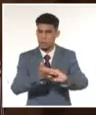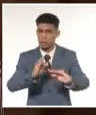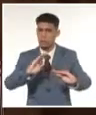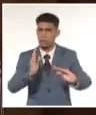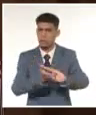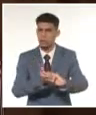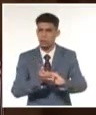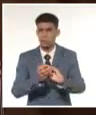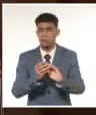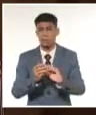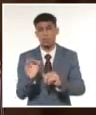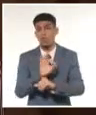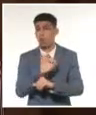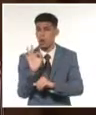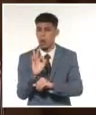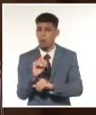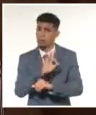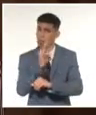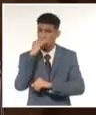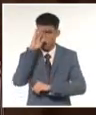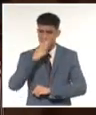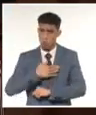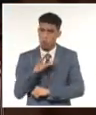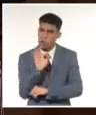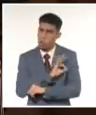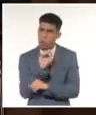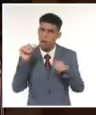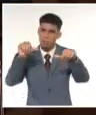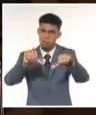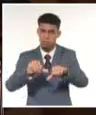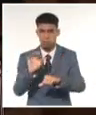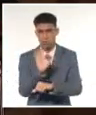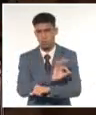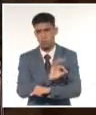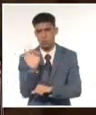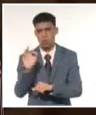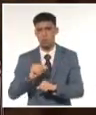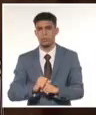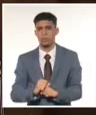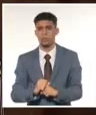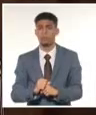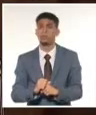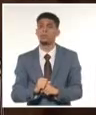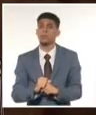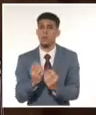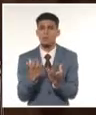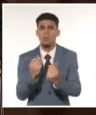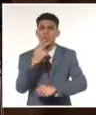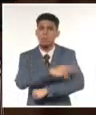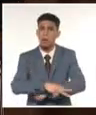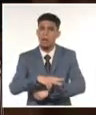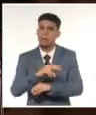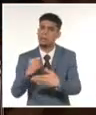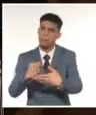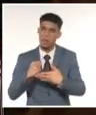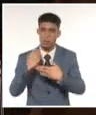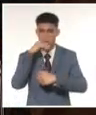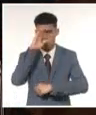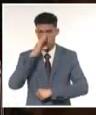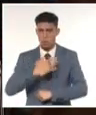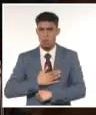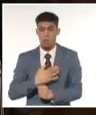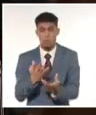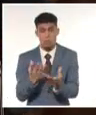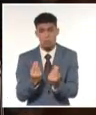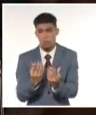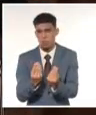siempre será imposible, rendirnos y arrodillarnos, hemos recibido el apoyo de muchos en el mundo, de los que desean un